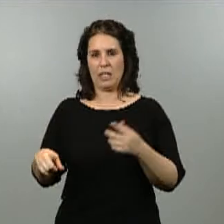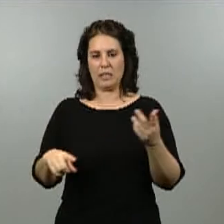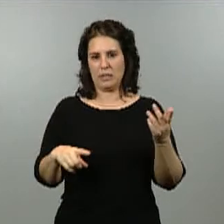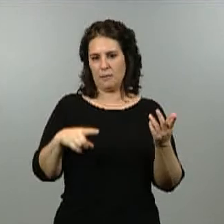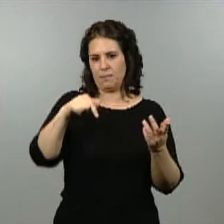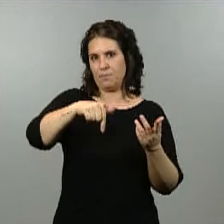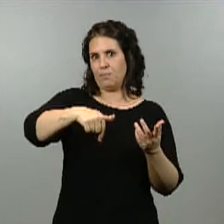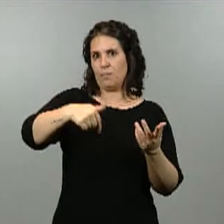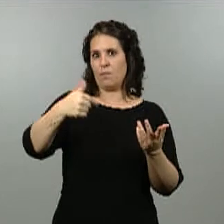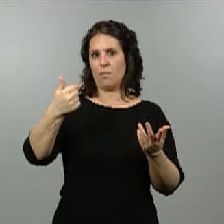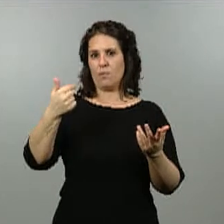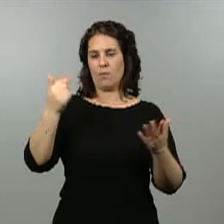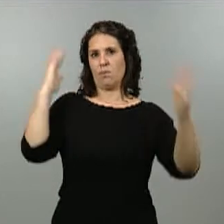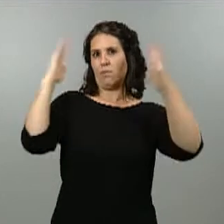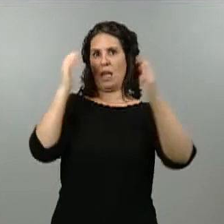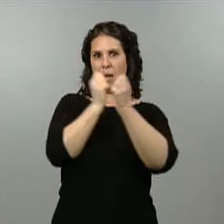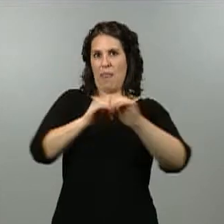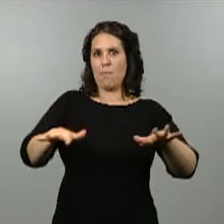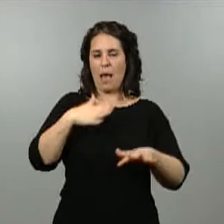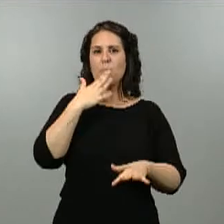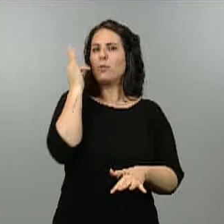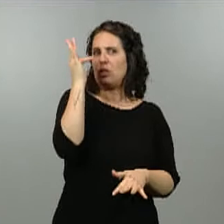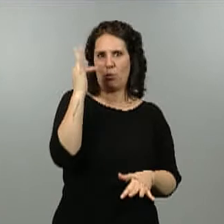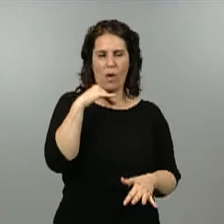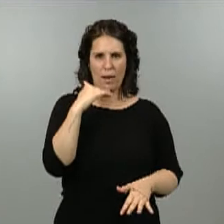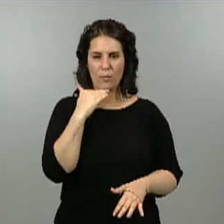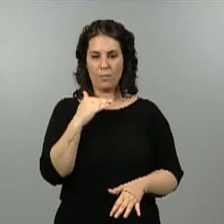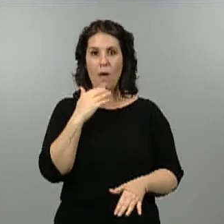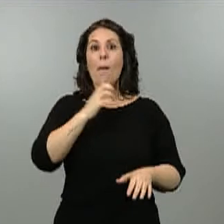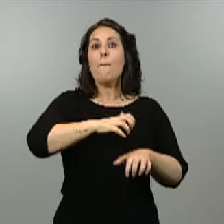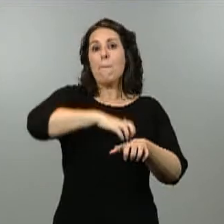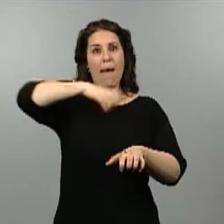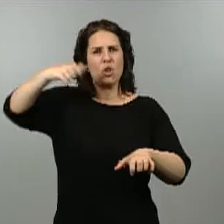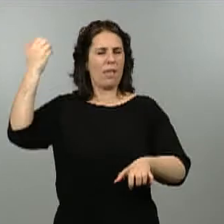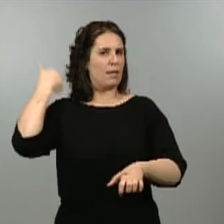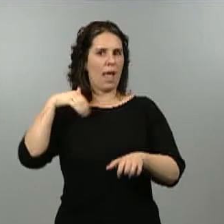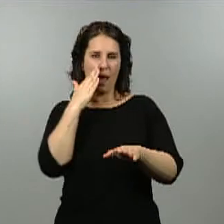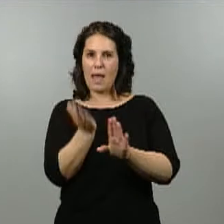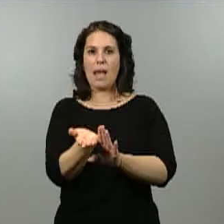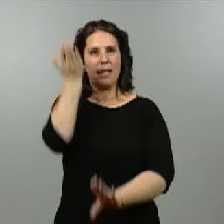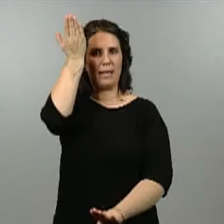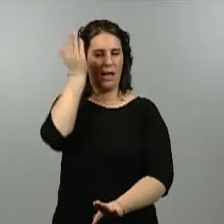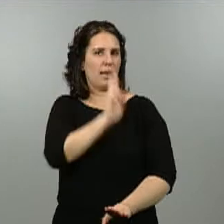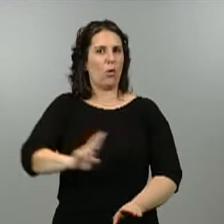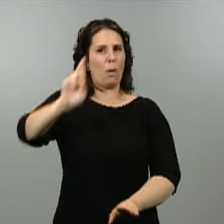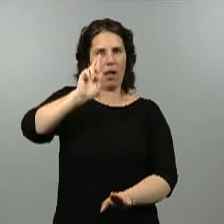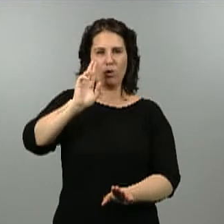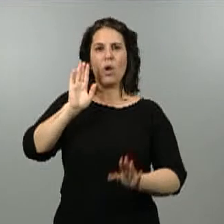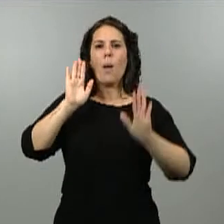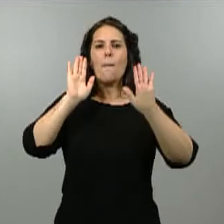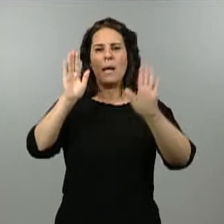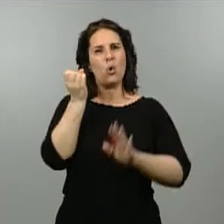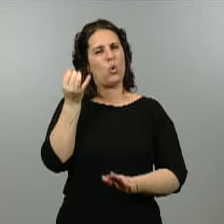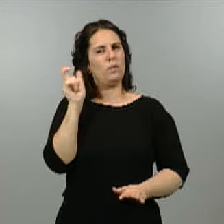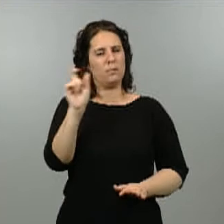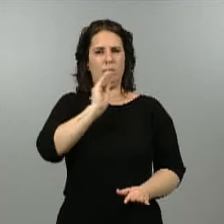en todo el periodo de la epidemia. La gran mayoría de ellos están ya dados de alta, pero sí que es cierto que es una cifra importante.